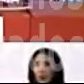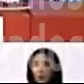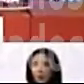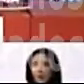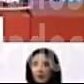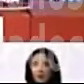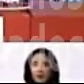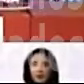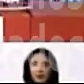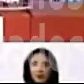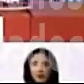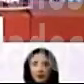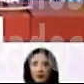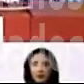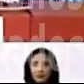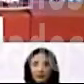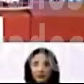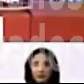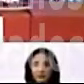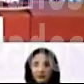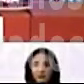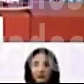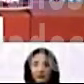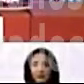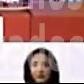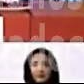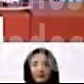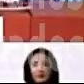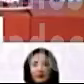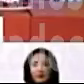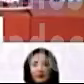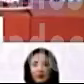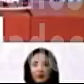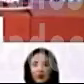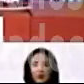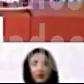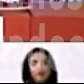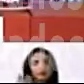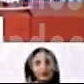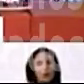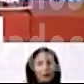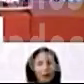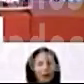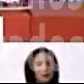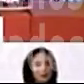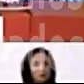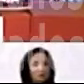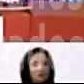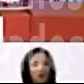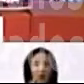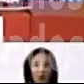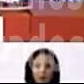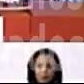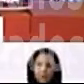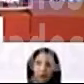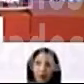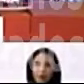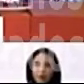este mal ejemplo. Yo estoy en mi casa y digo, yo le voy a dar un golpe a Vilma Mora cuando lo vea.